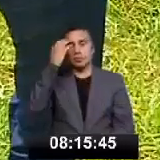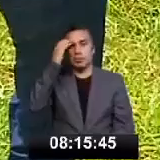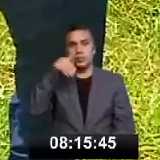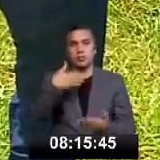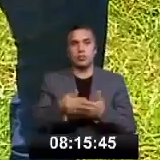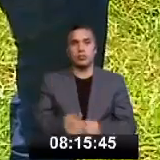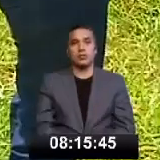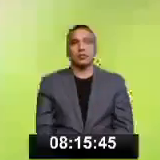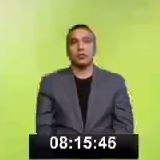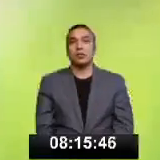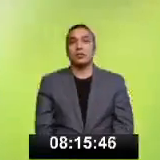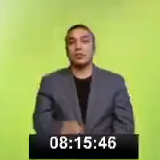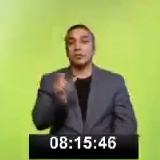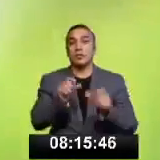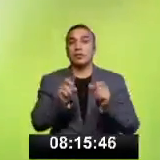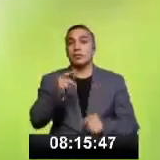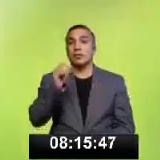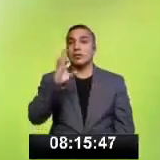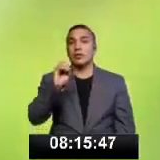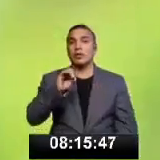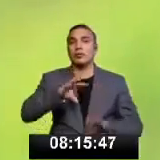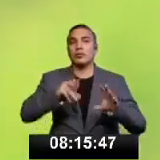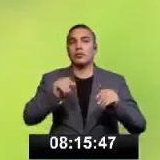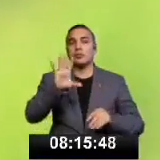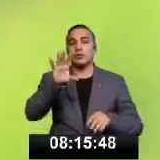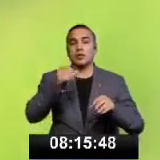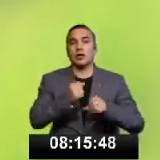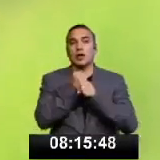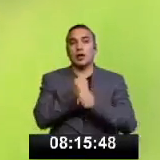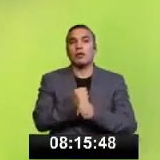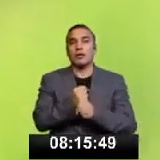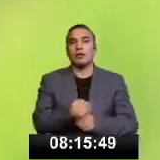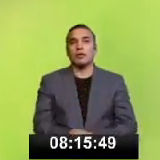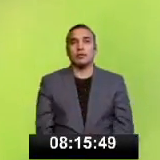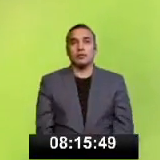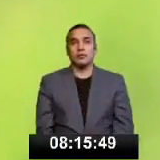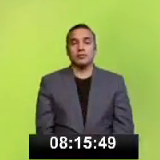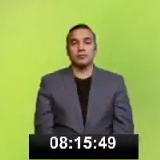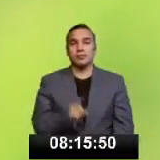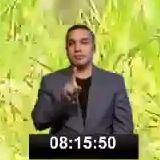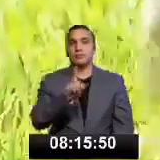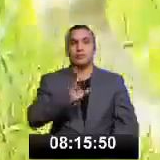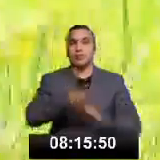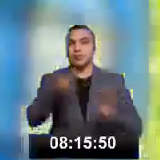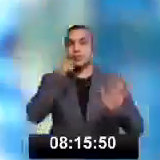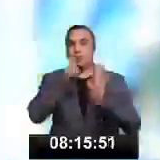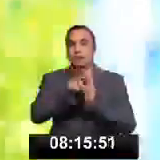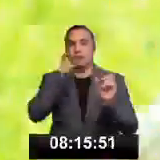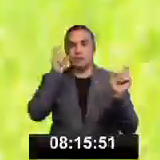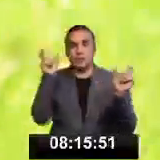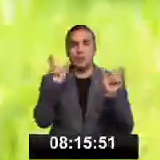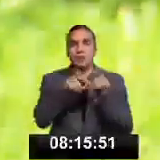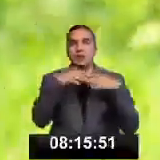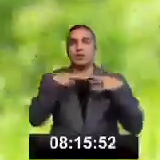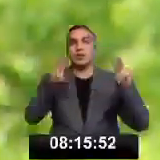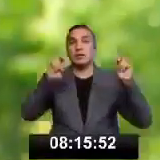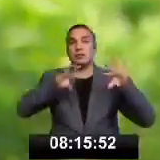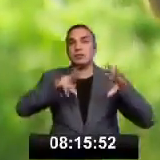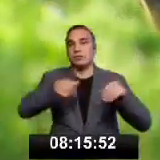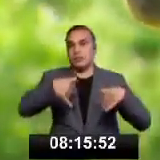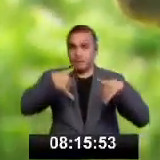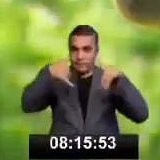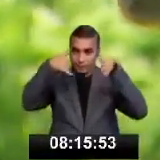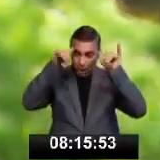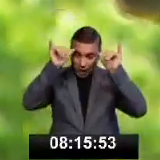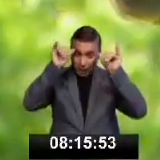Norberto Romero, por ejemplo, le sustrajeron 5 caballos de su corral. Él puso la denuncia en la fiscalía por el delito de